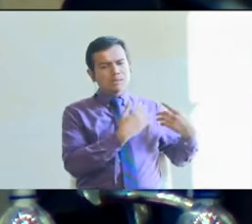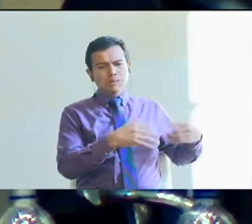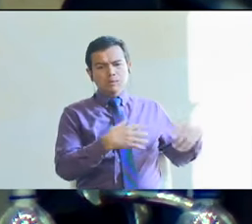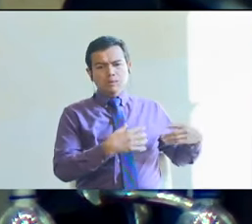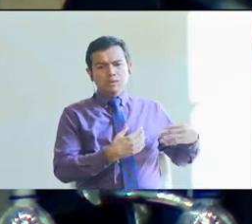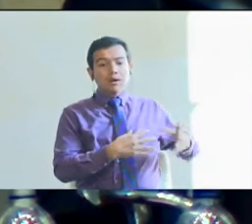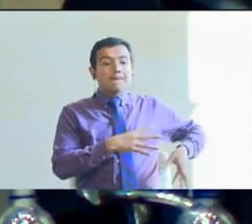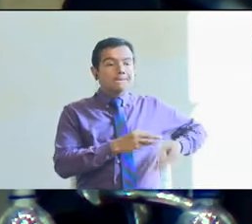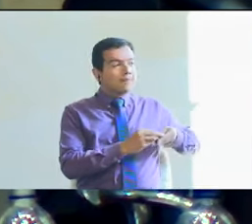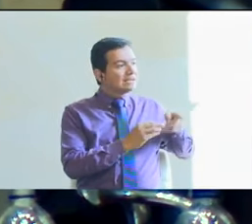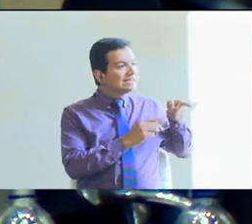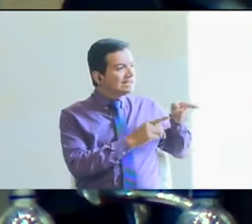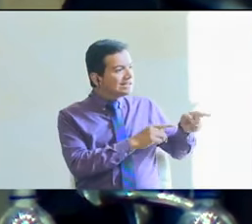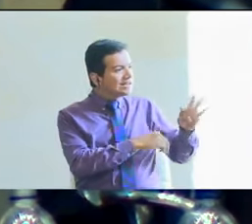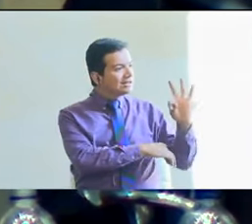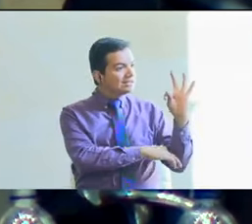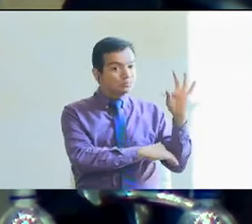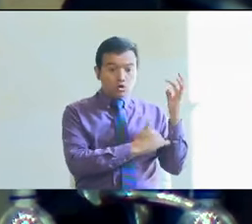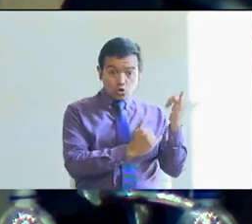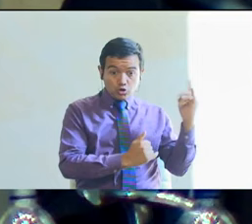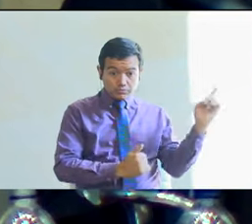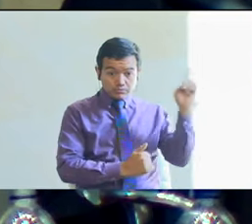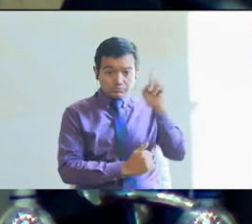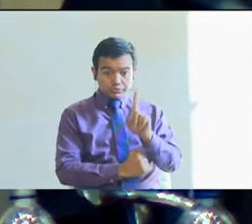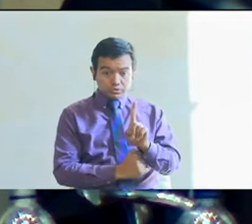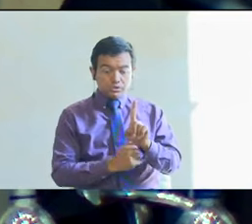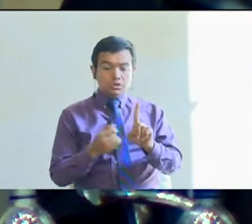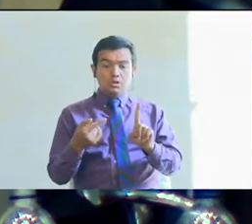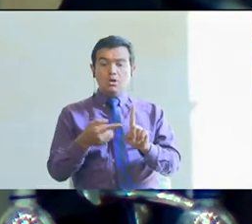y que su testimonio acá